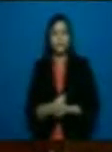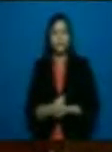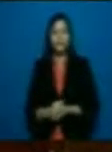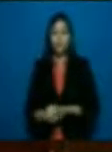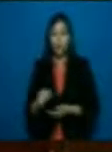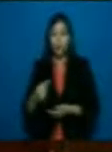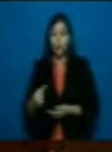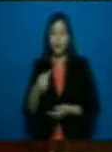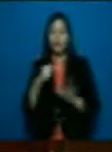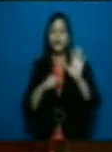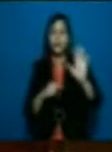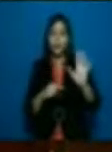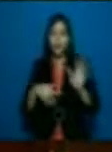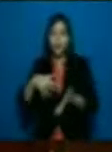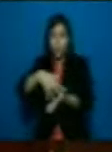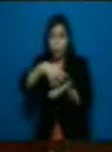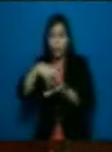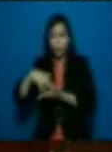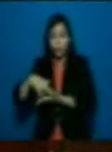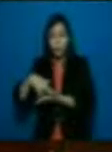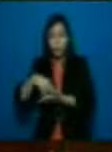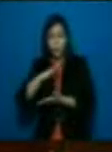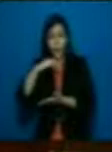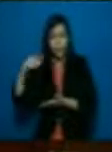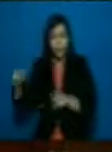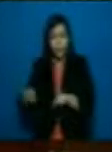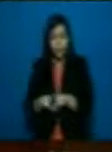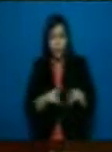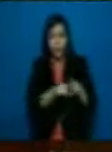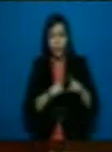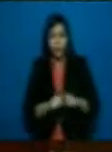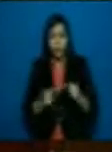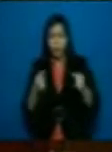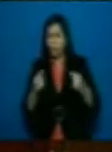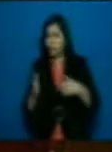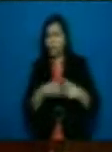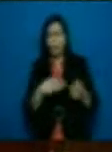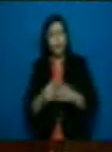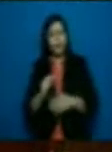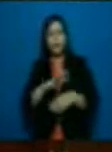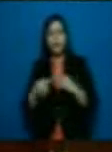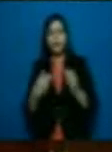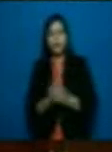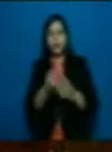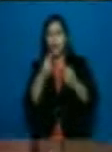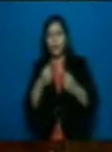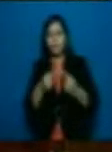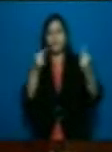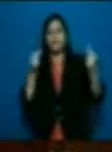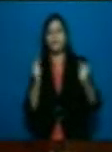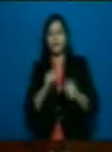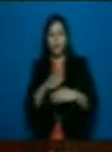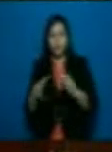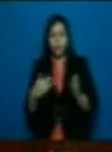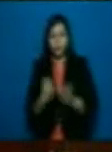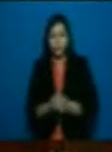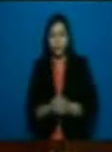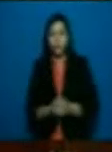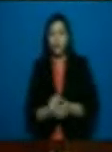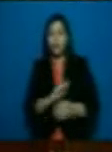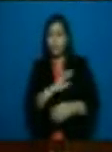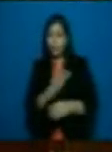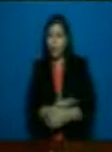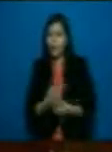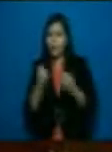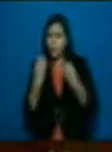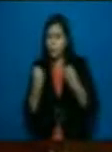cinco pueblos hermanos contra todo pronóstico contra muchas fuerzas y